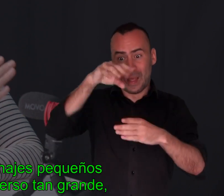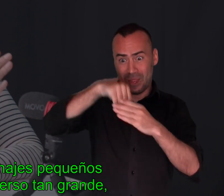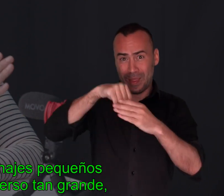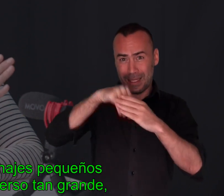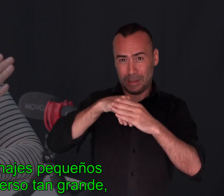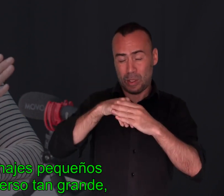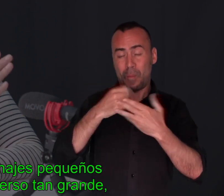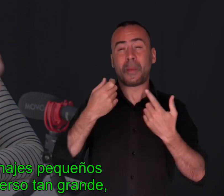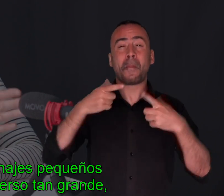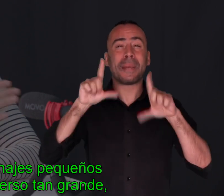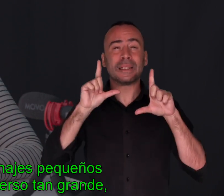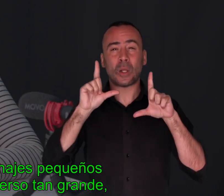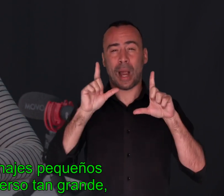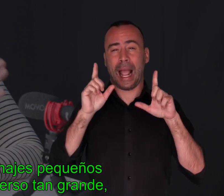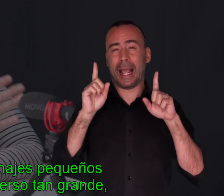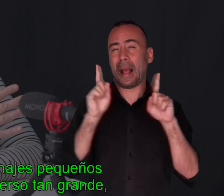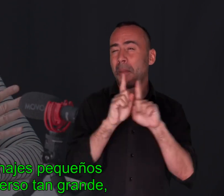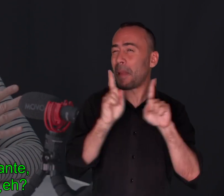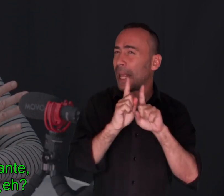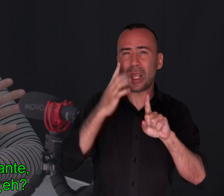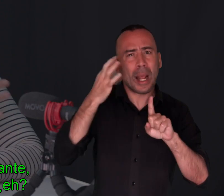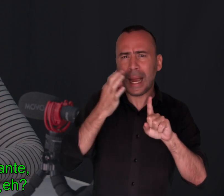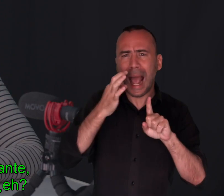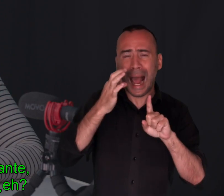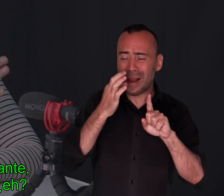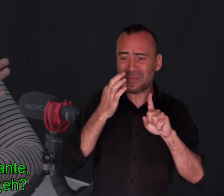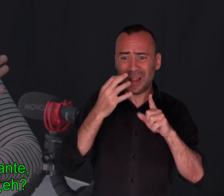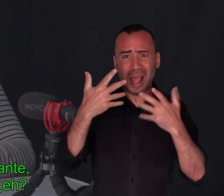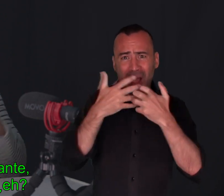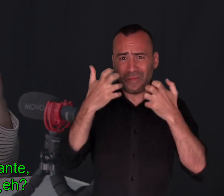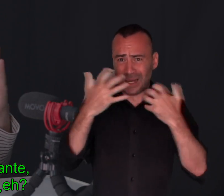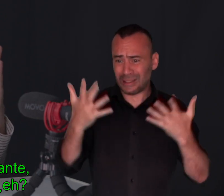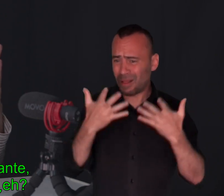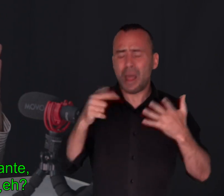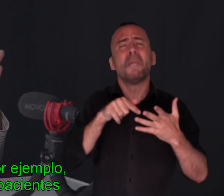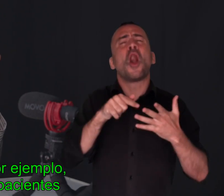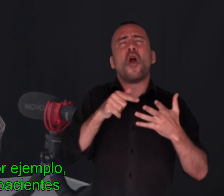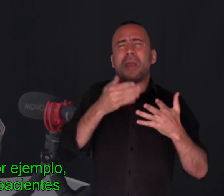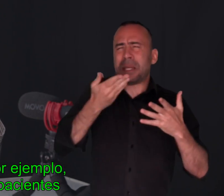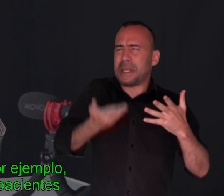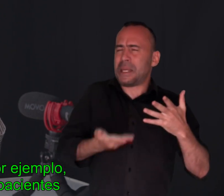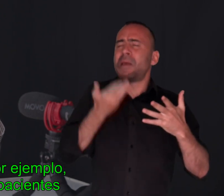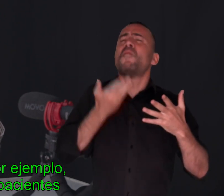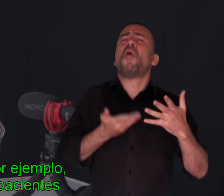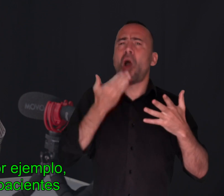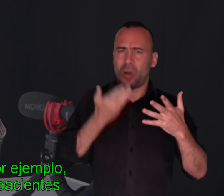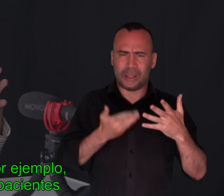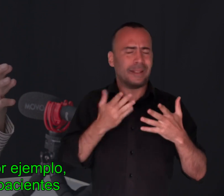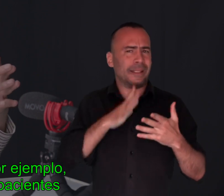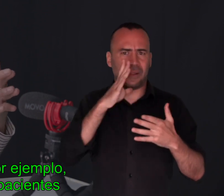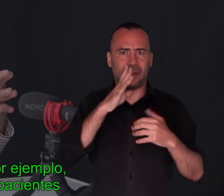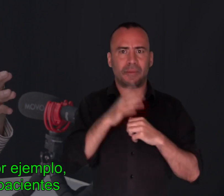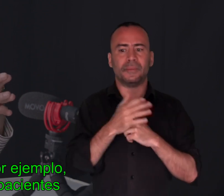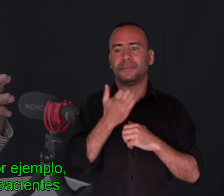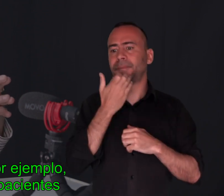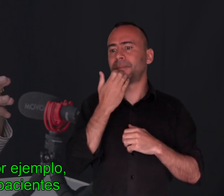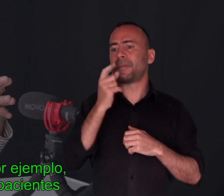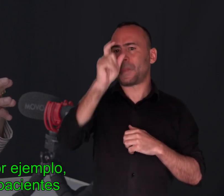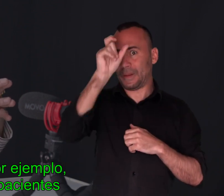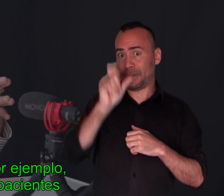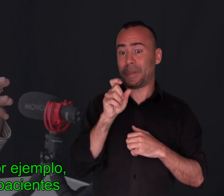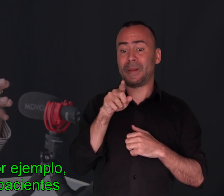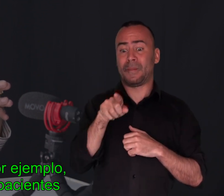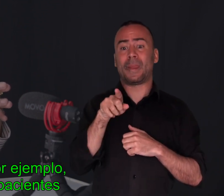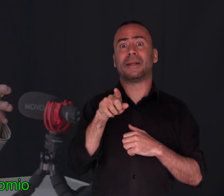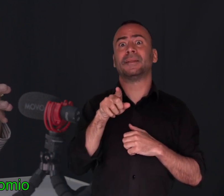pequeños porque tenían un universo tan grande tan fascinante en nada eh en la madre por ejemplo de una de las de las